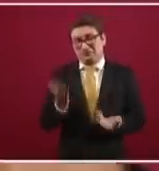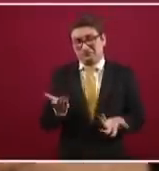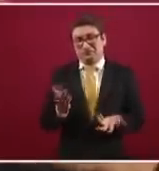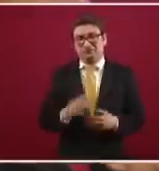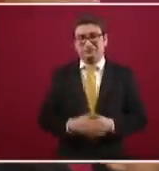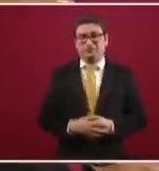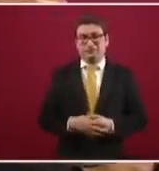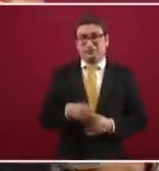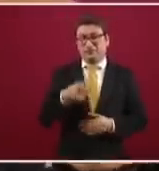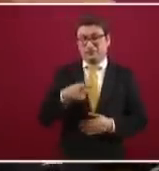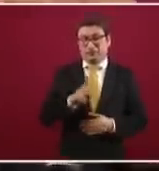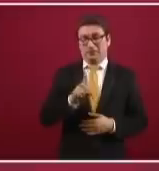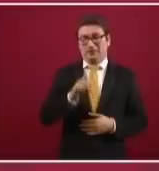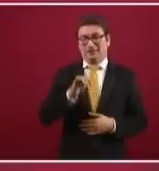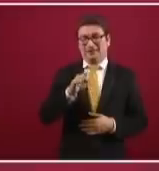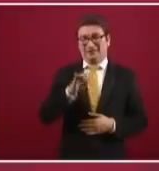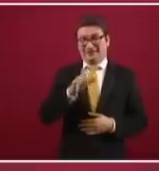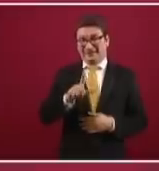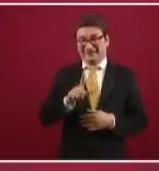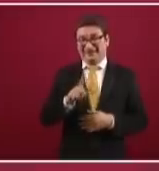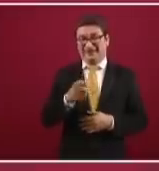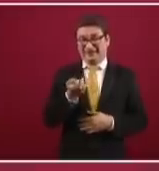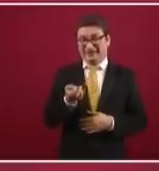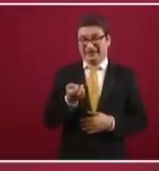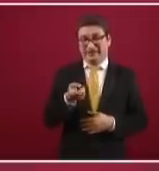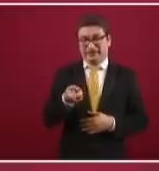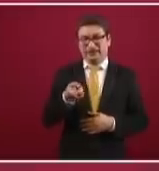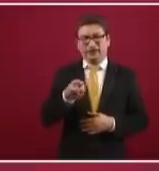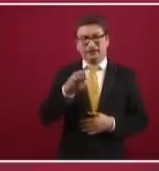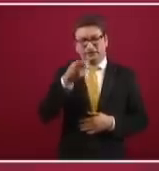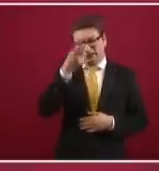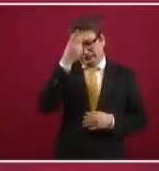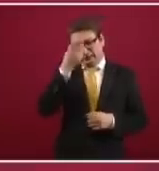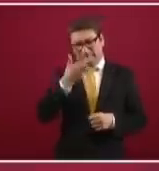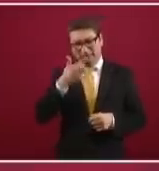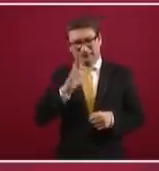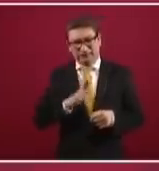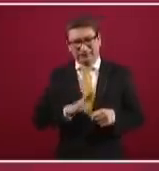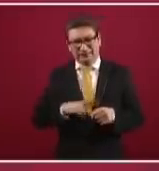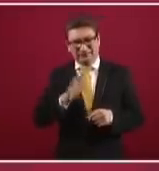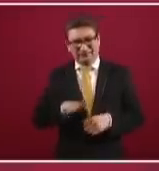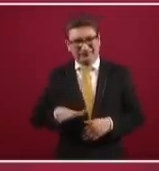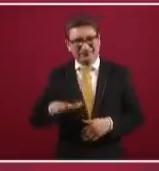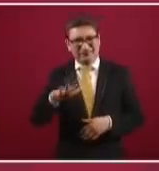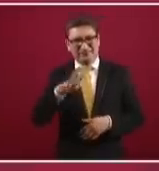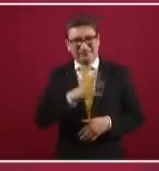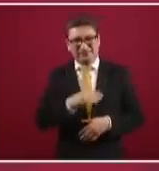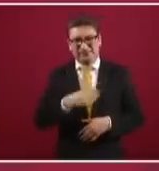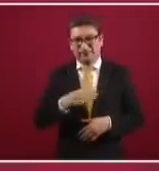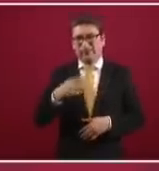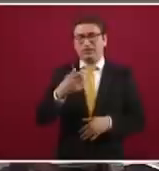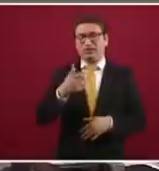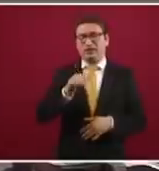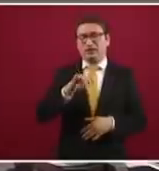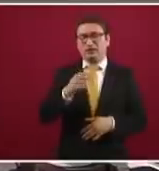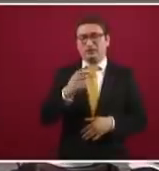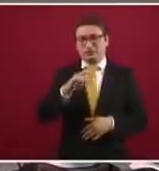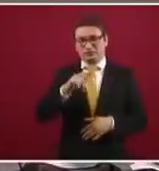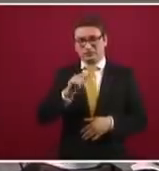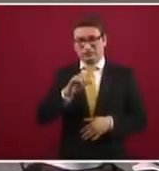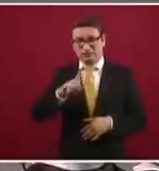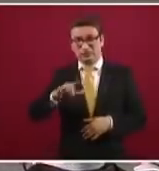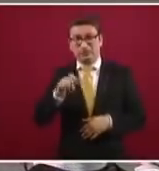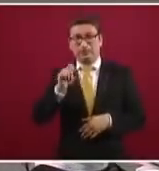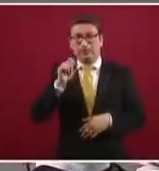Pero Daniel era el director del Hijo del Aguizote en plena